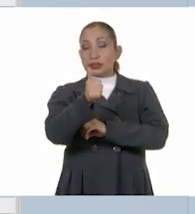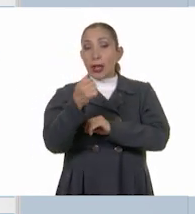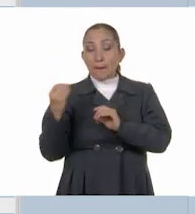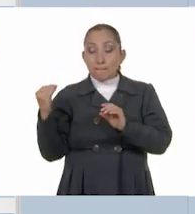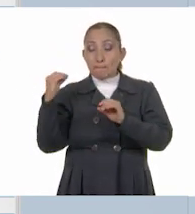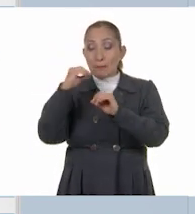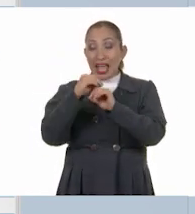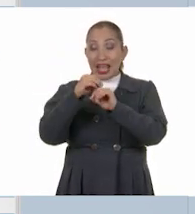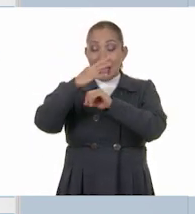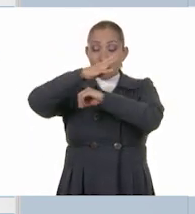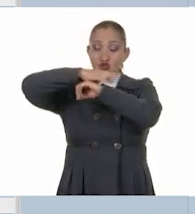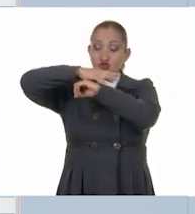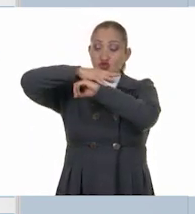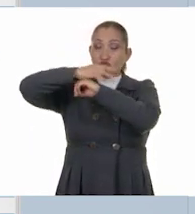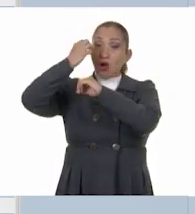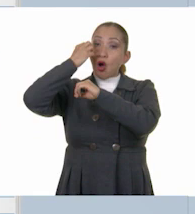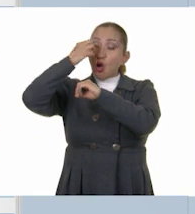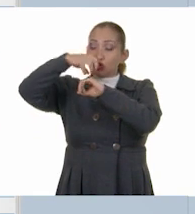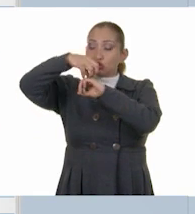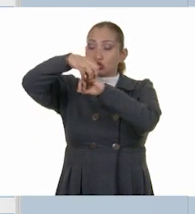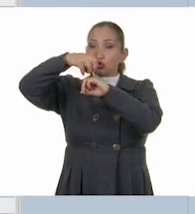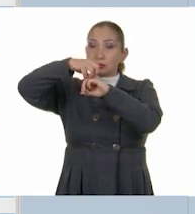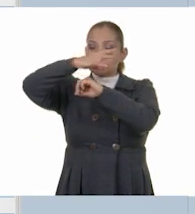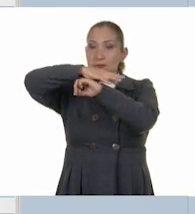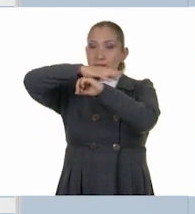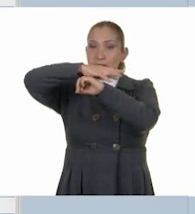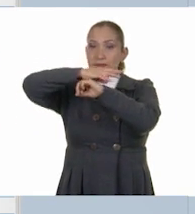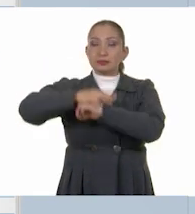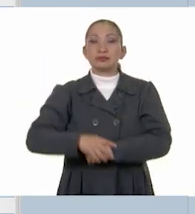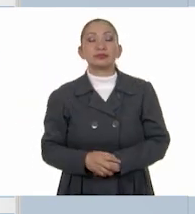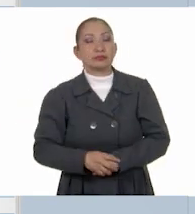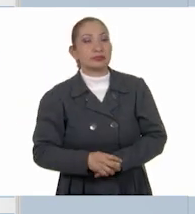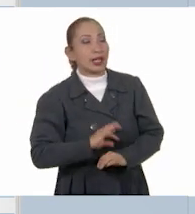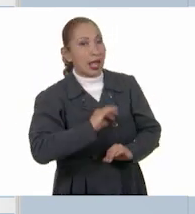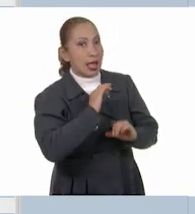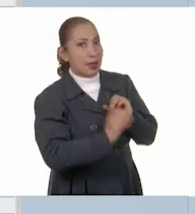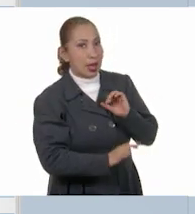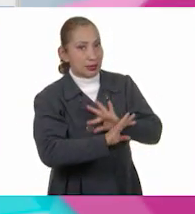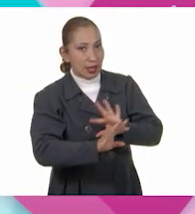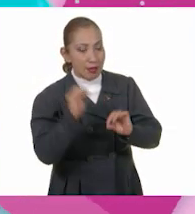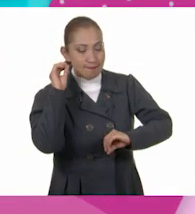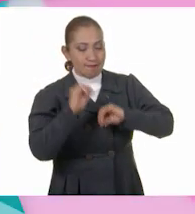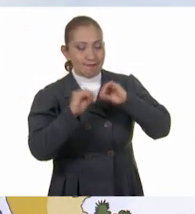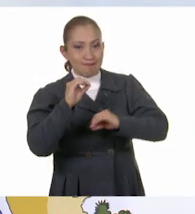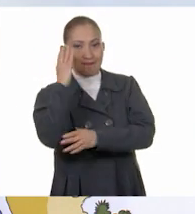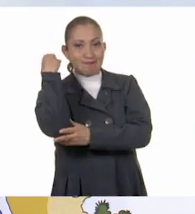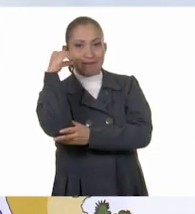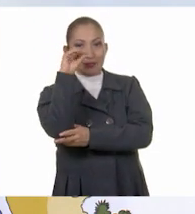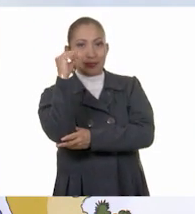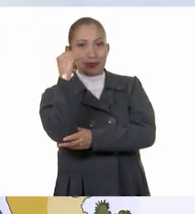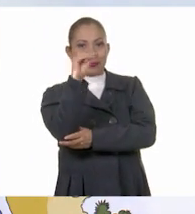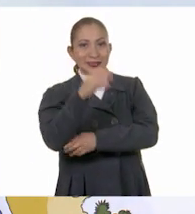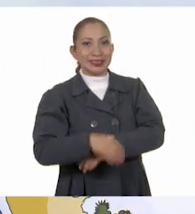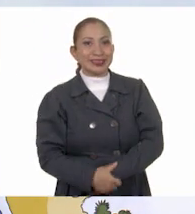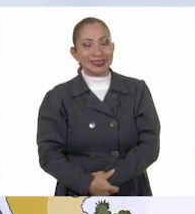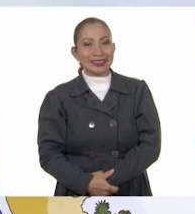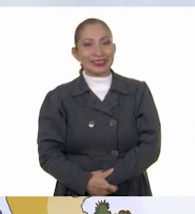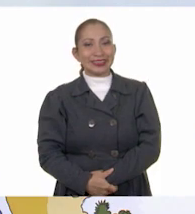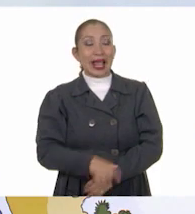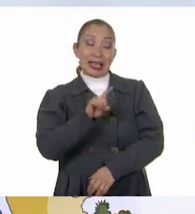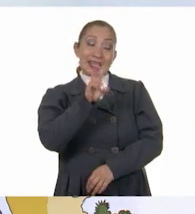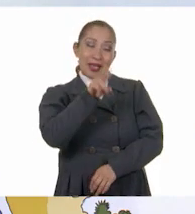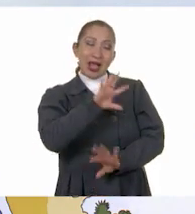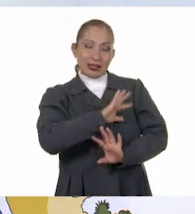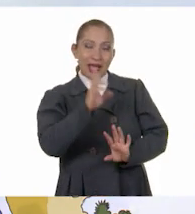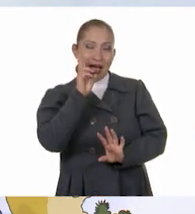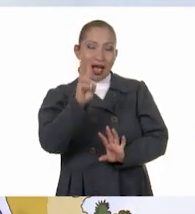las tiras detrás de los ojos. Bueno, pues vamos a terminar de hacer nuestro títere. Bueno, aquí en